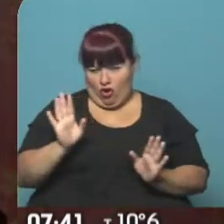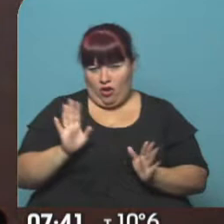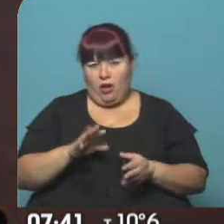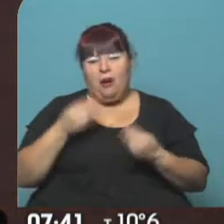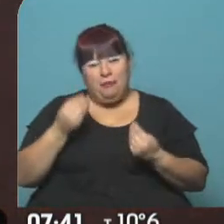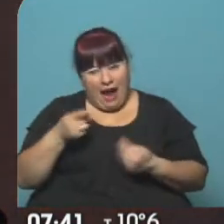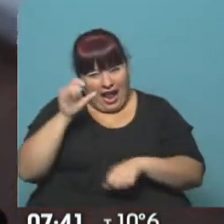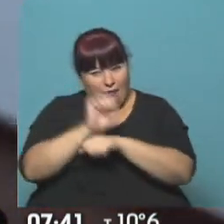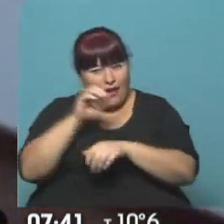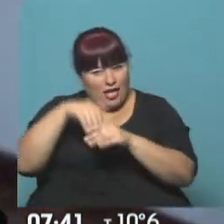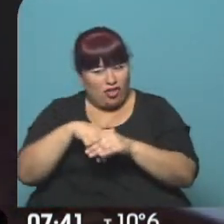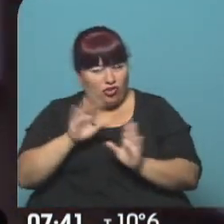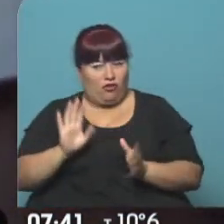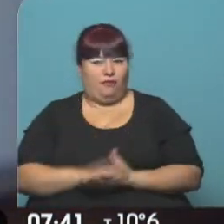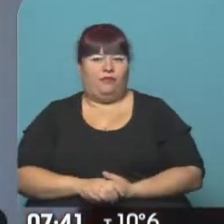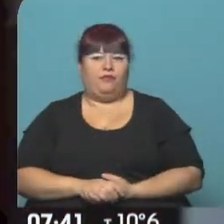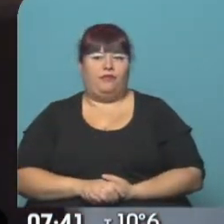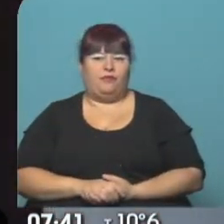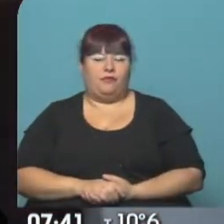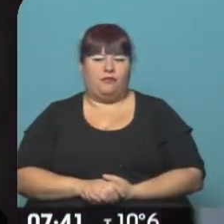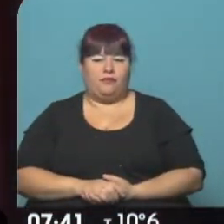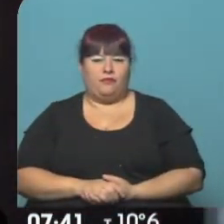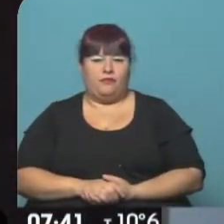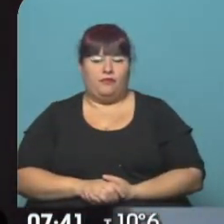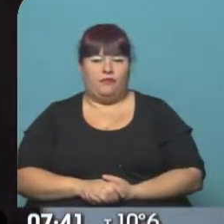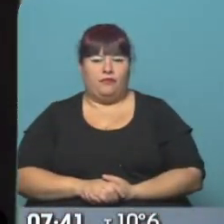a cumplir su prisión.